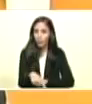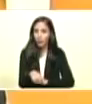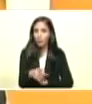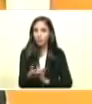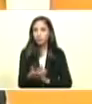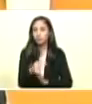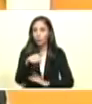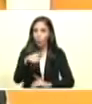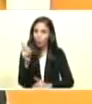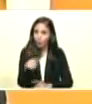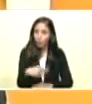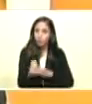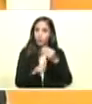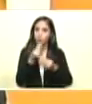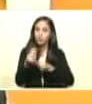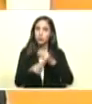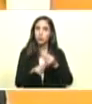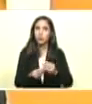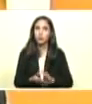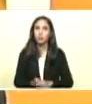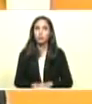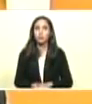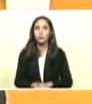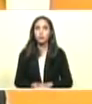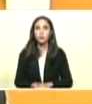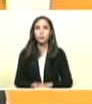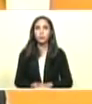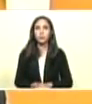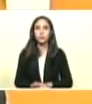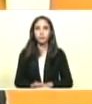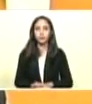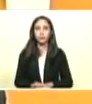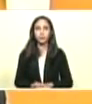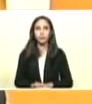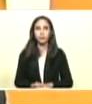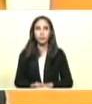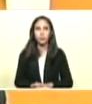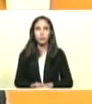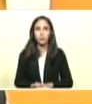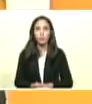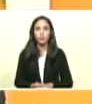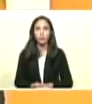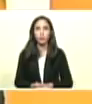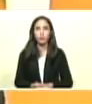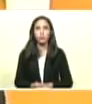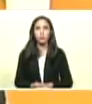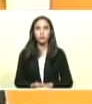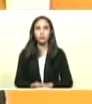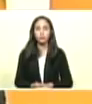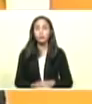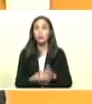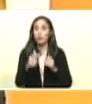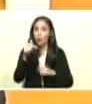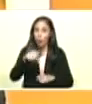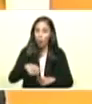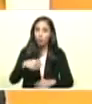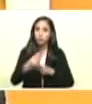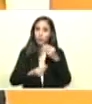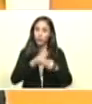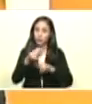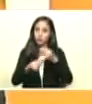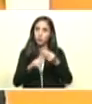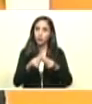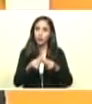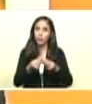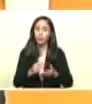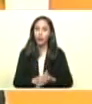00 del día de hoy, a las 24 horas, debe procederse a publicar